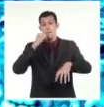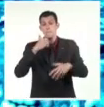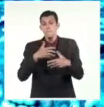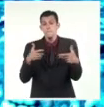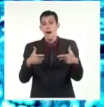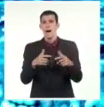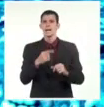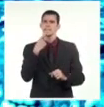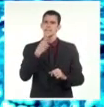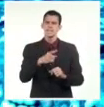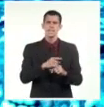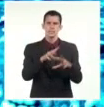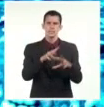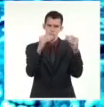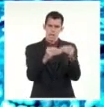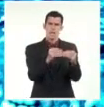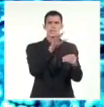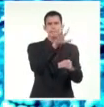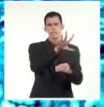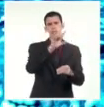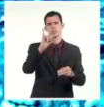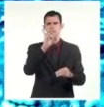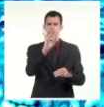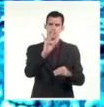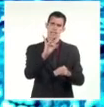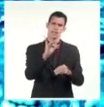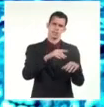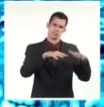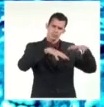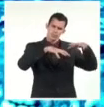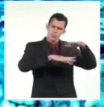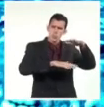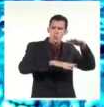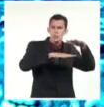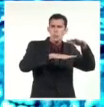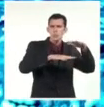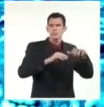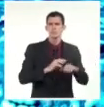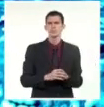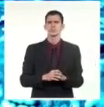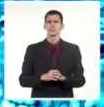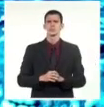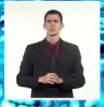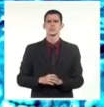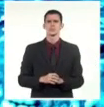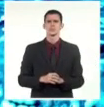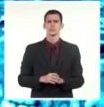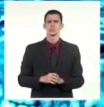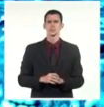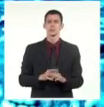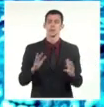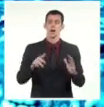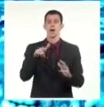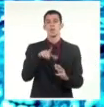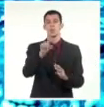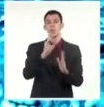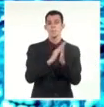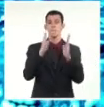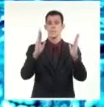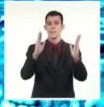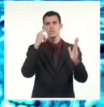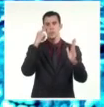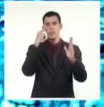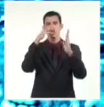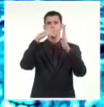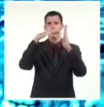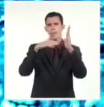el 114% del promedio histórico para estos tres meses. Con la incidencia del mes de julio disminuye el acumulado relativo